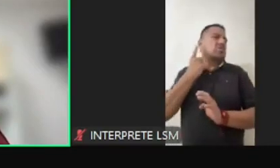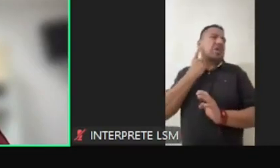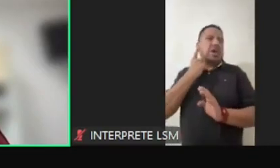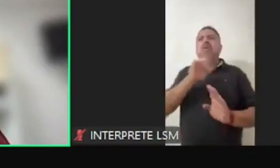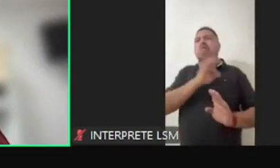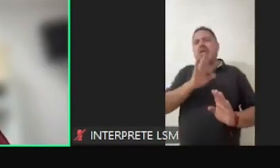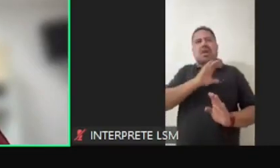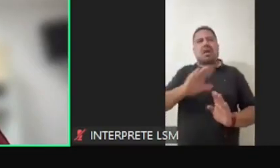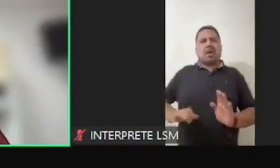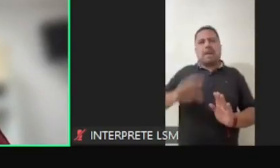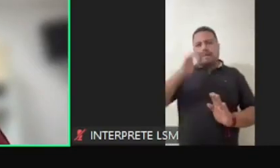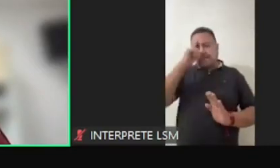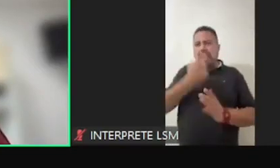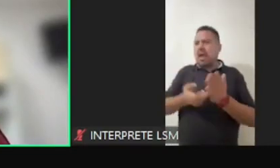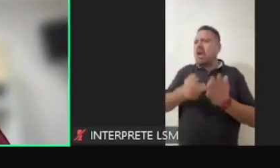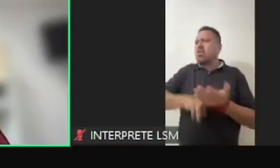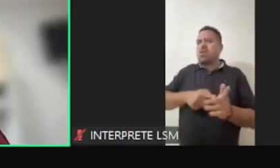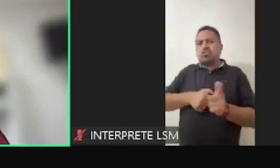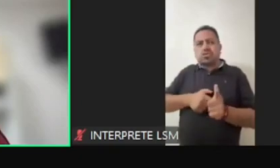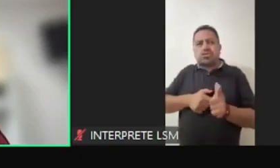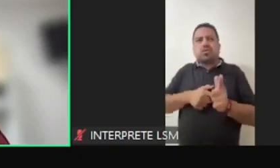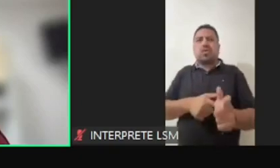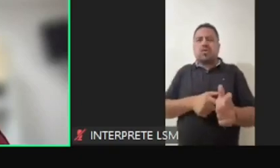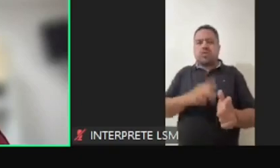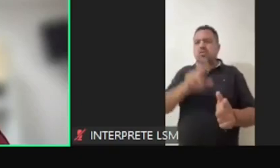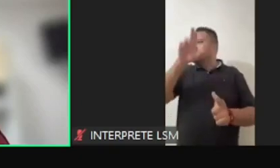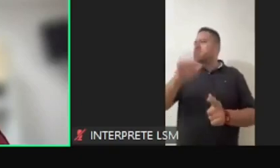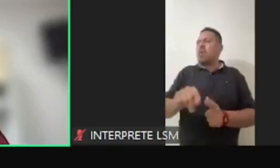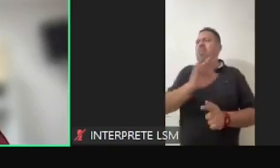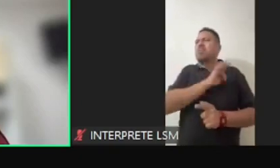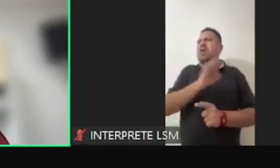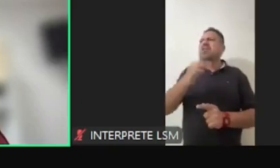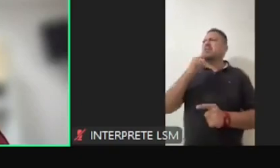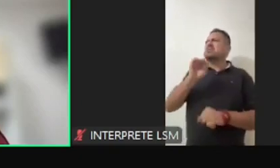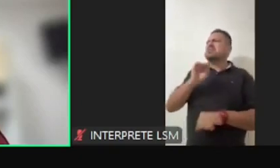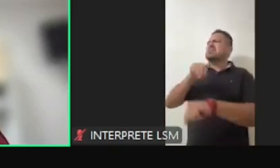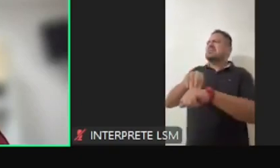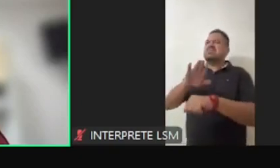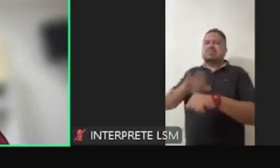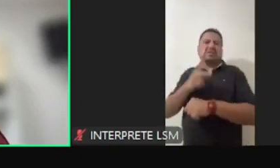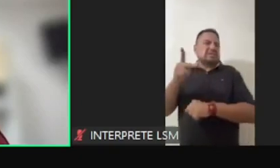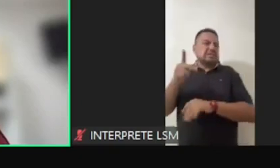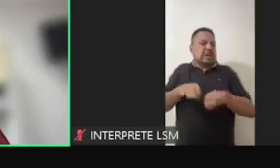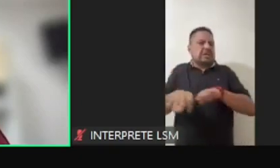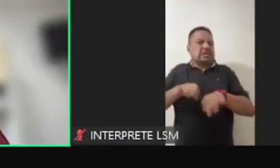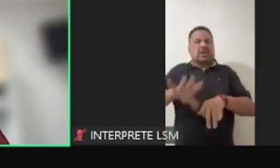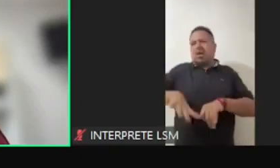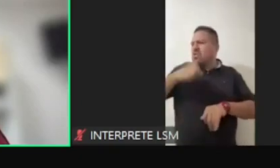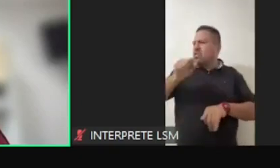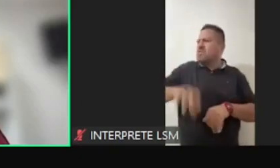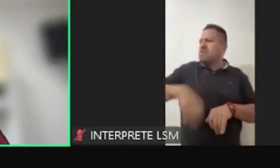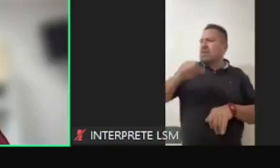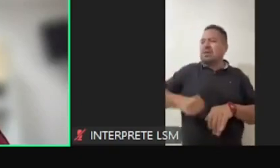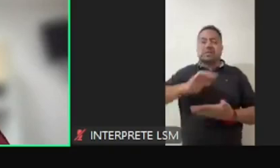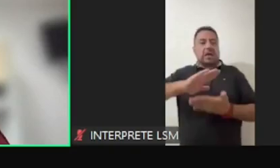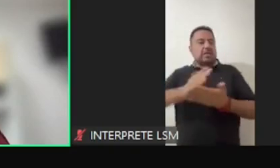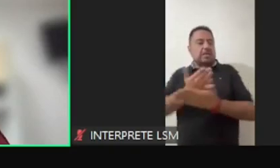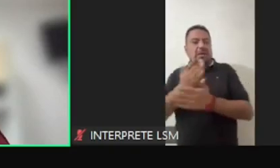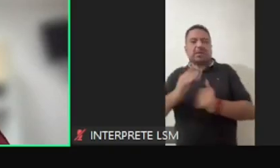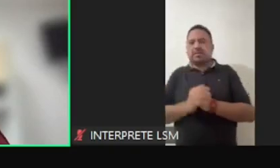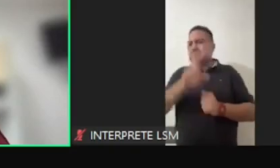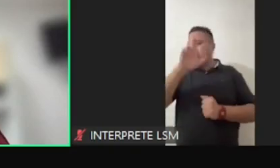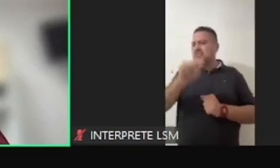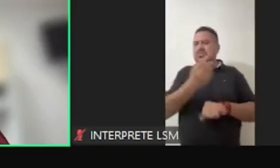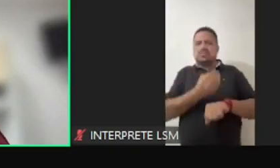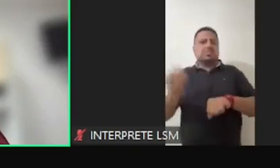candidatura para el mismo cargo no eran merecidos por la quejosa derivado de su trabajo y esfuerzo además de no derivar sus